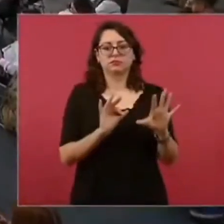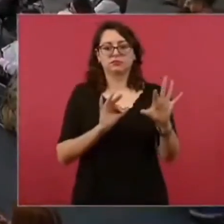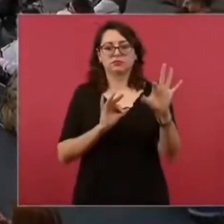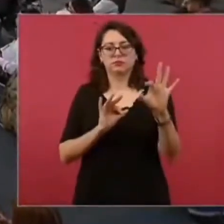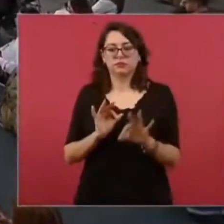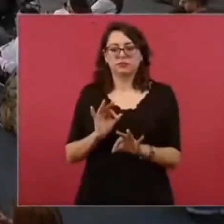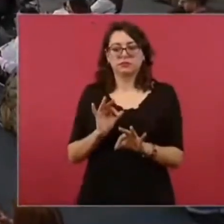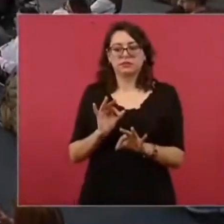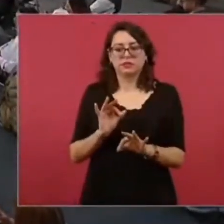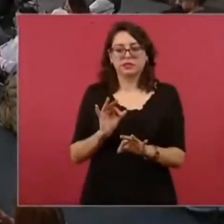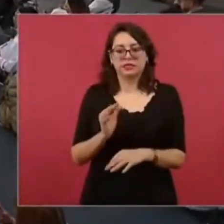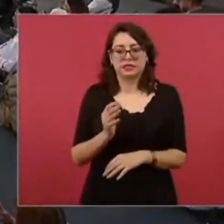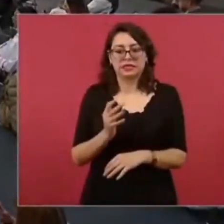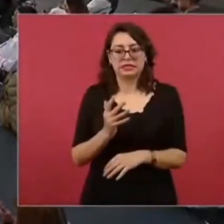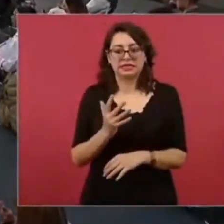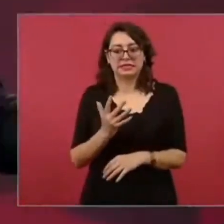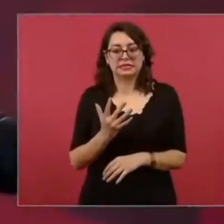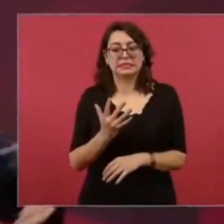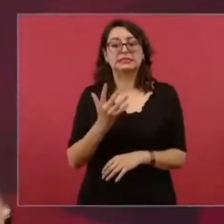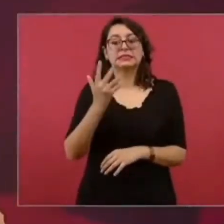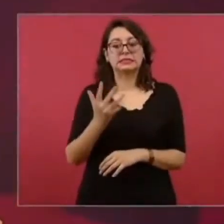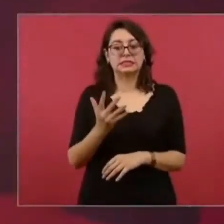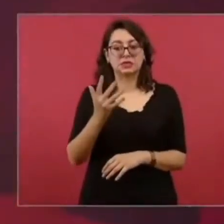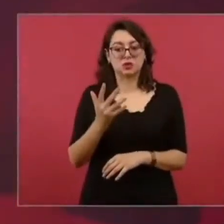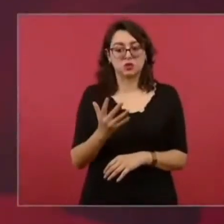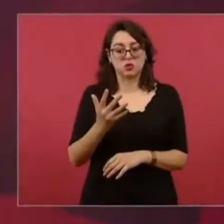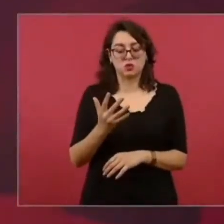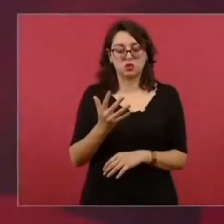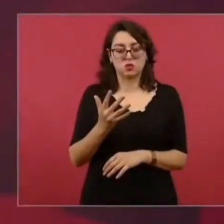los que tenían relación